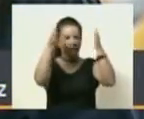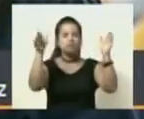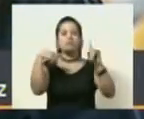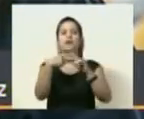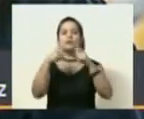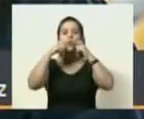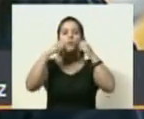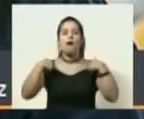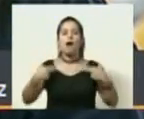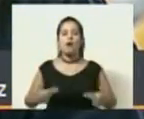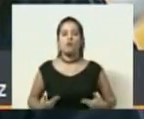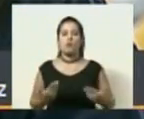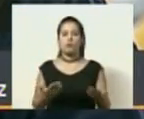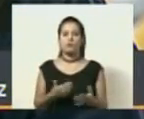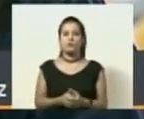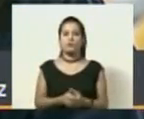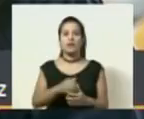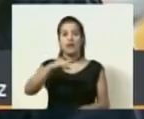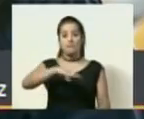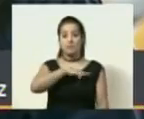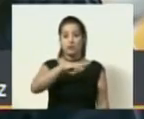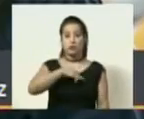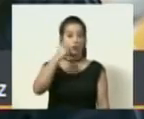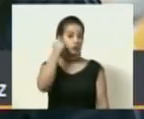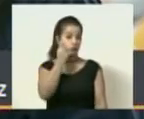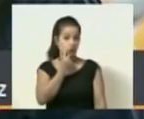humanista. La misión Sucre